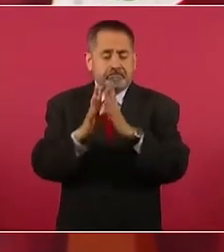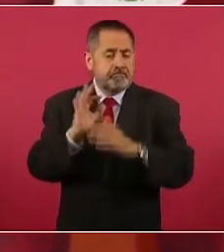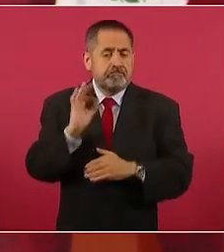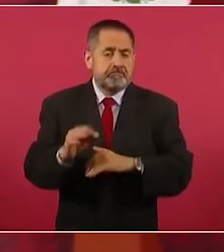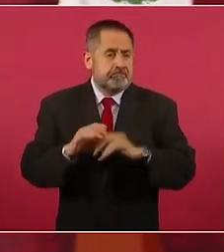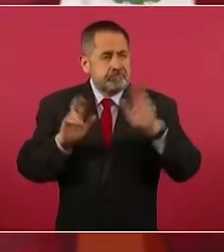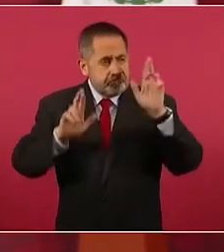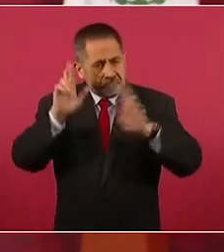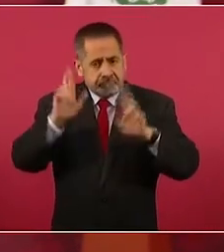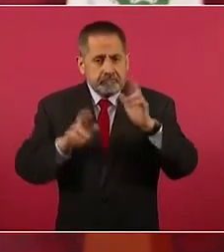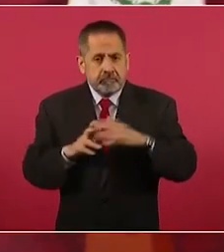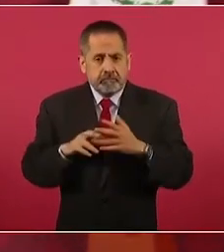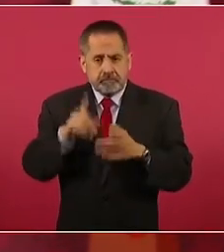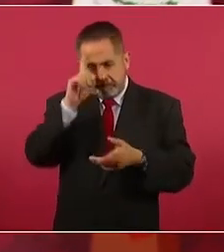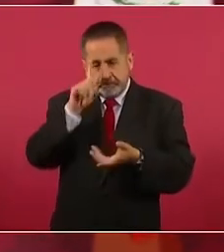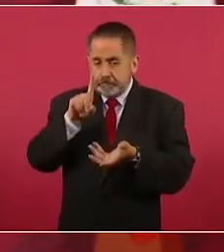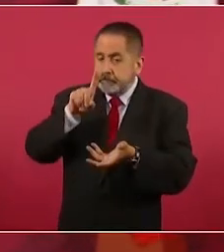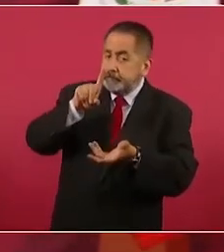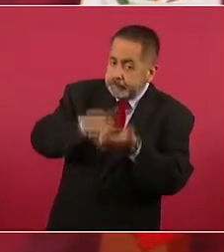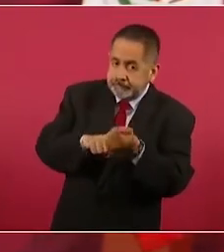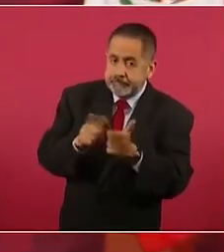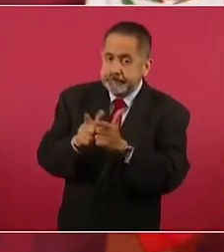Para una elección interna,